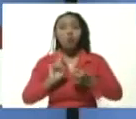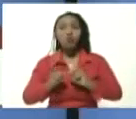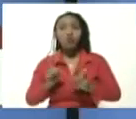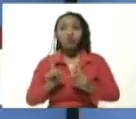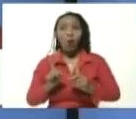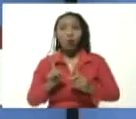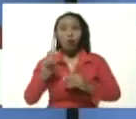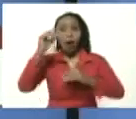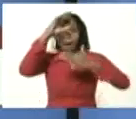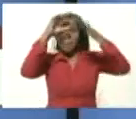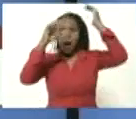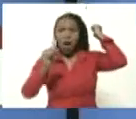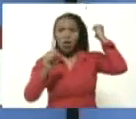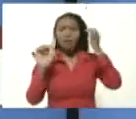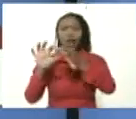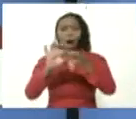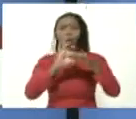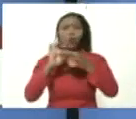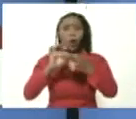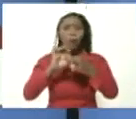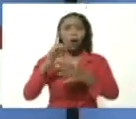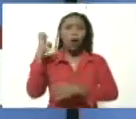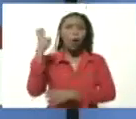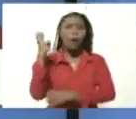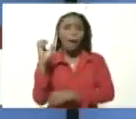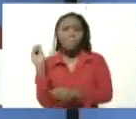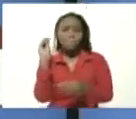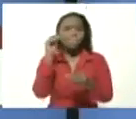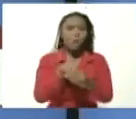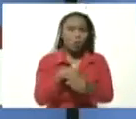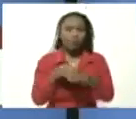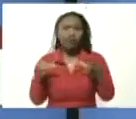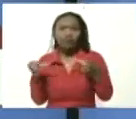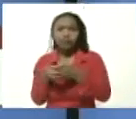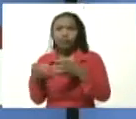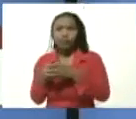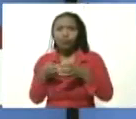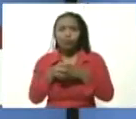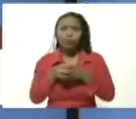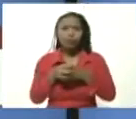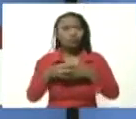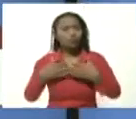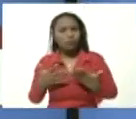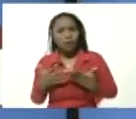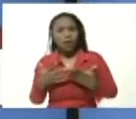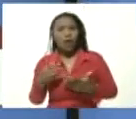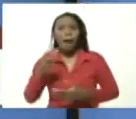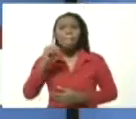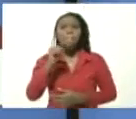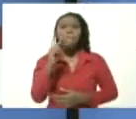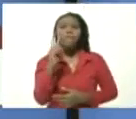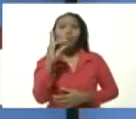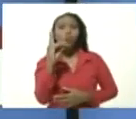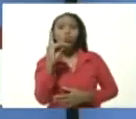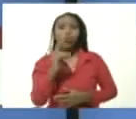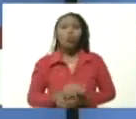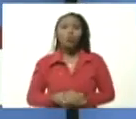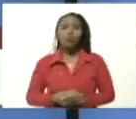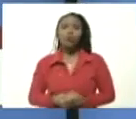los embajadores de la Unión Europea metidos en reuniones con lo que era la MUC,